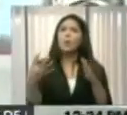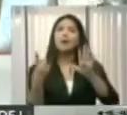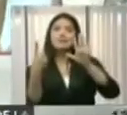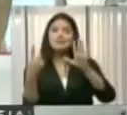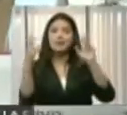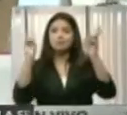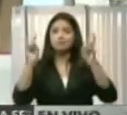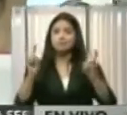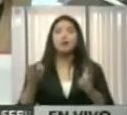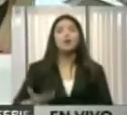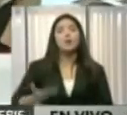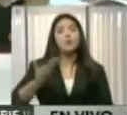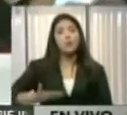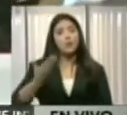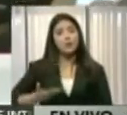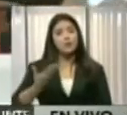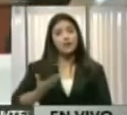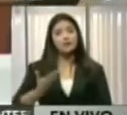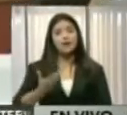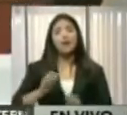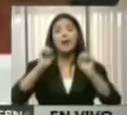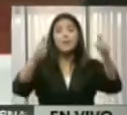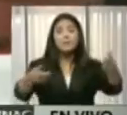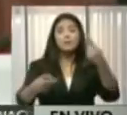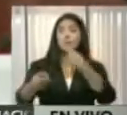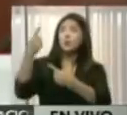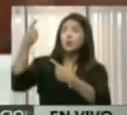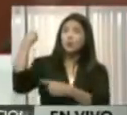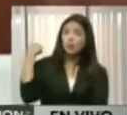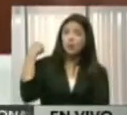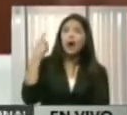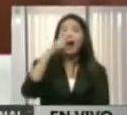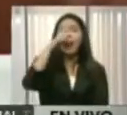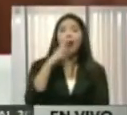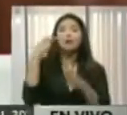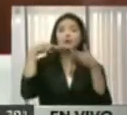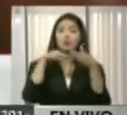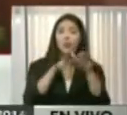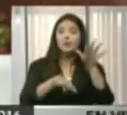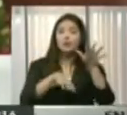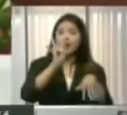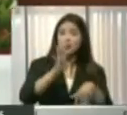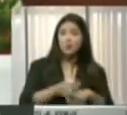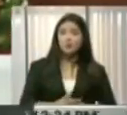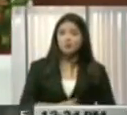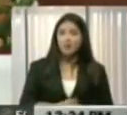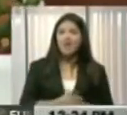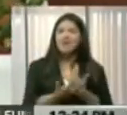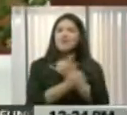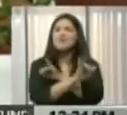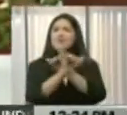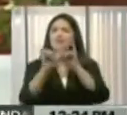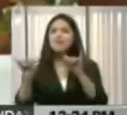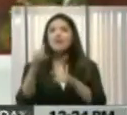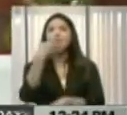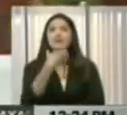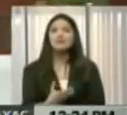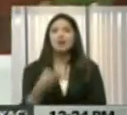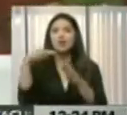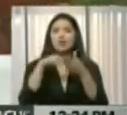6 puntos importantes que inició en el año 2014. 2012 y finalizó en diciembre